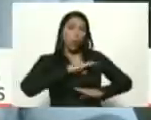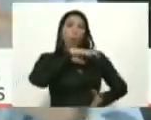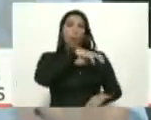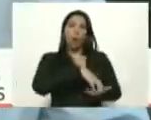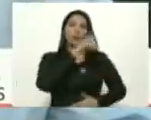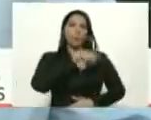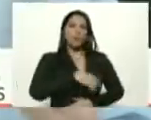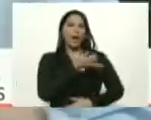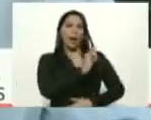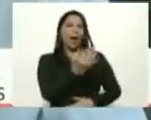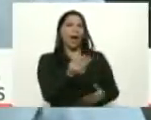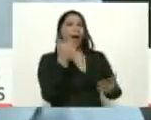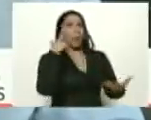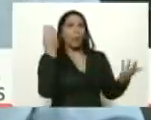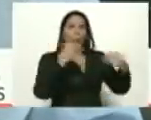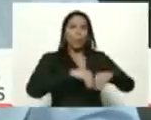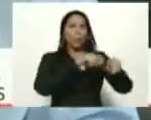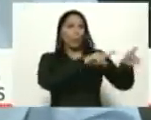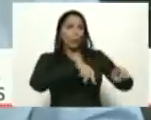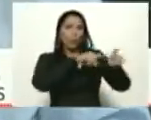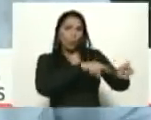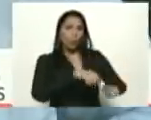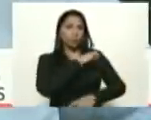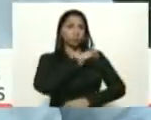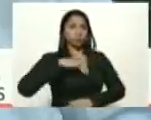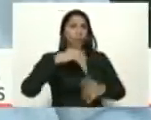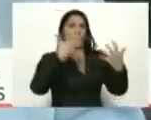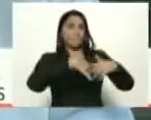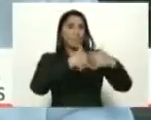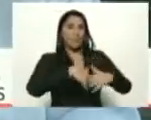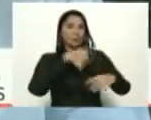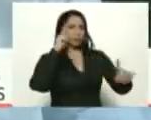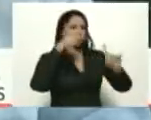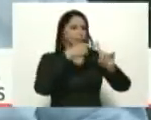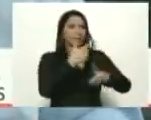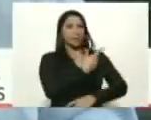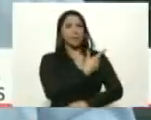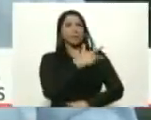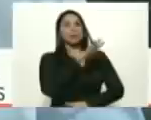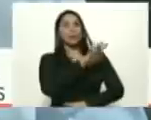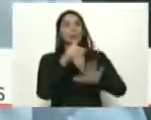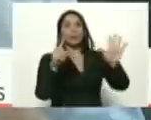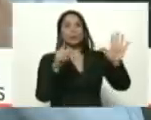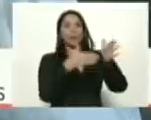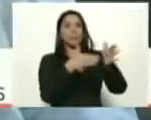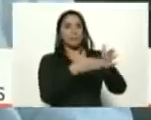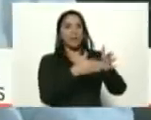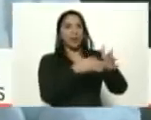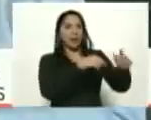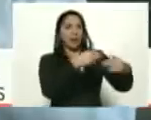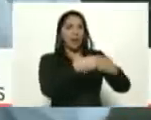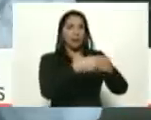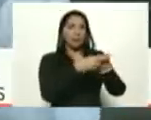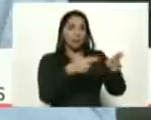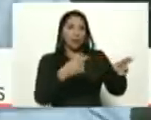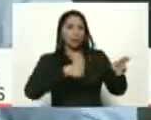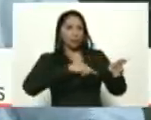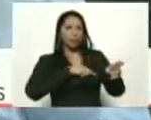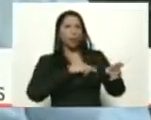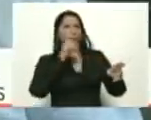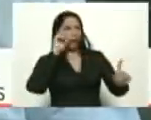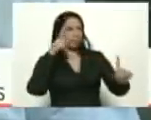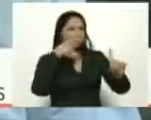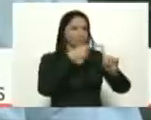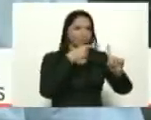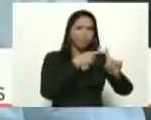tiene alianza con los campesinos y el sector privado, que tiene una meta de 356.000 hectáreas. Hemos focalizado también en los rubros de